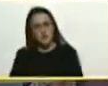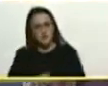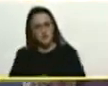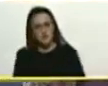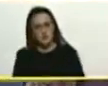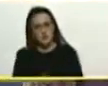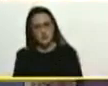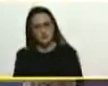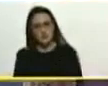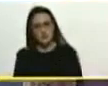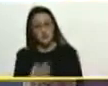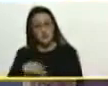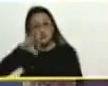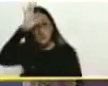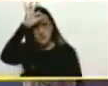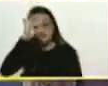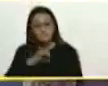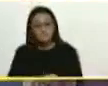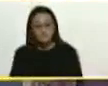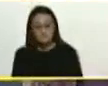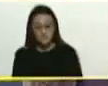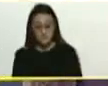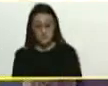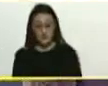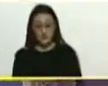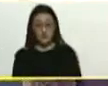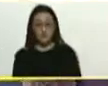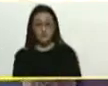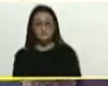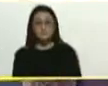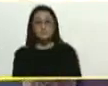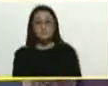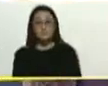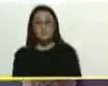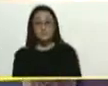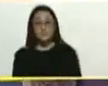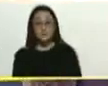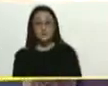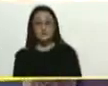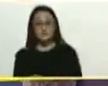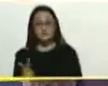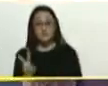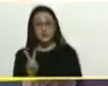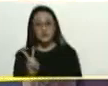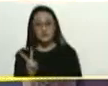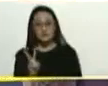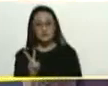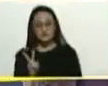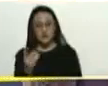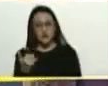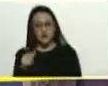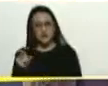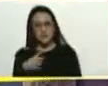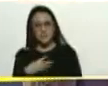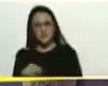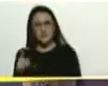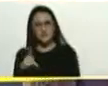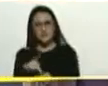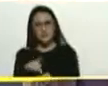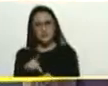yo no lo sabía ellos no lo sabían Morel que Venezuela Aquí está el presidente de mesa